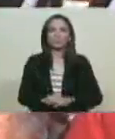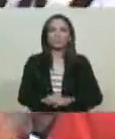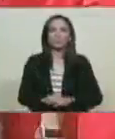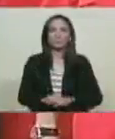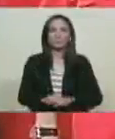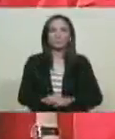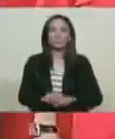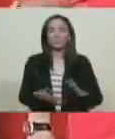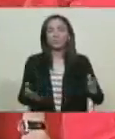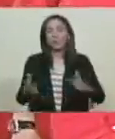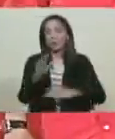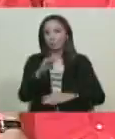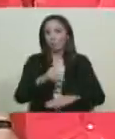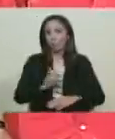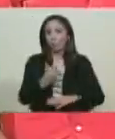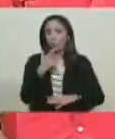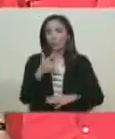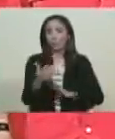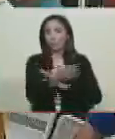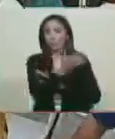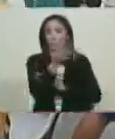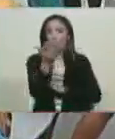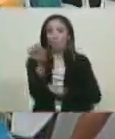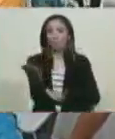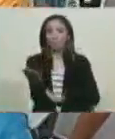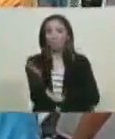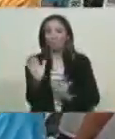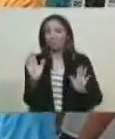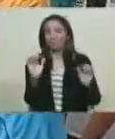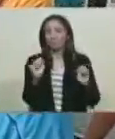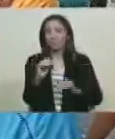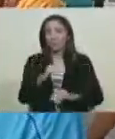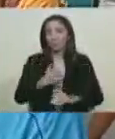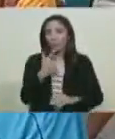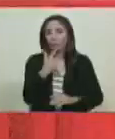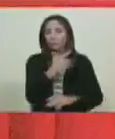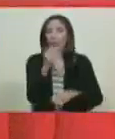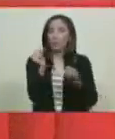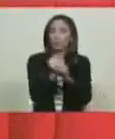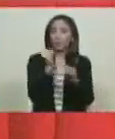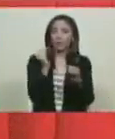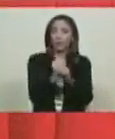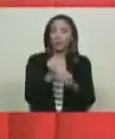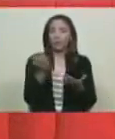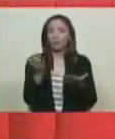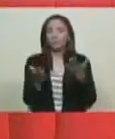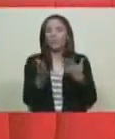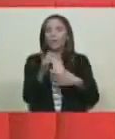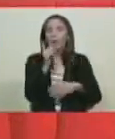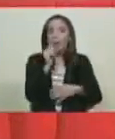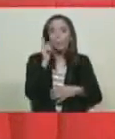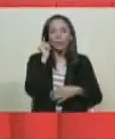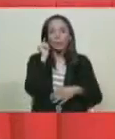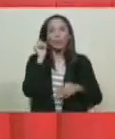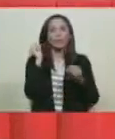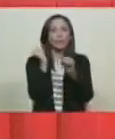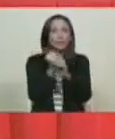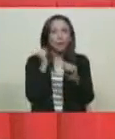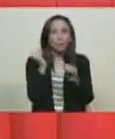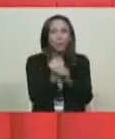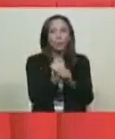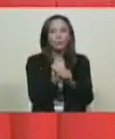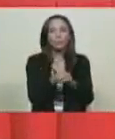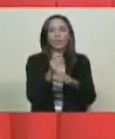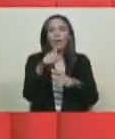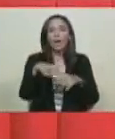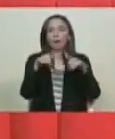Lo único que yo puedo decirles a ustedes, queridos hermanos trabajadores, trabajadoras, en este